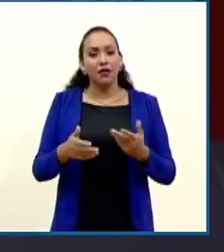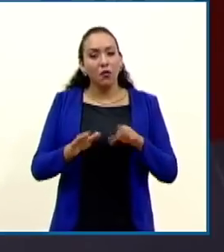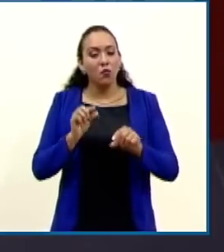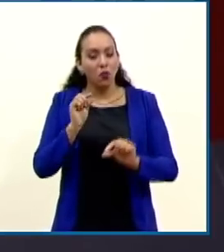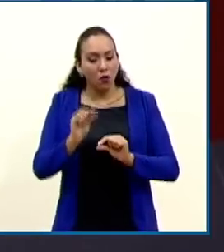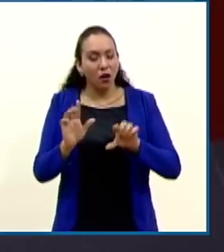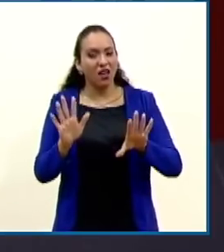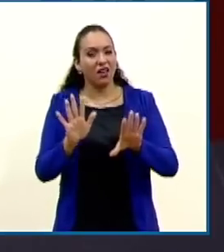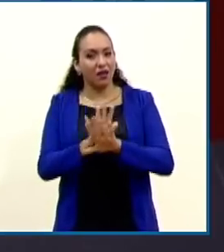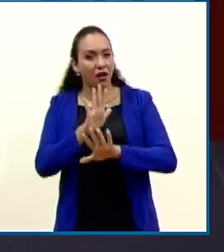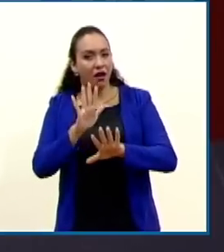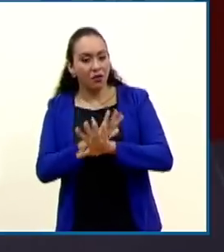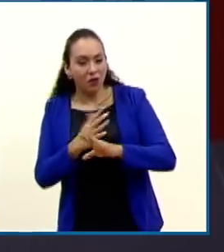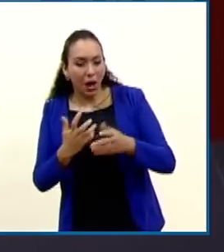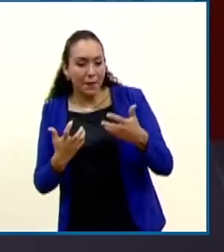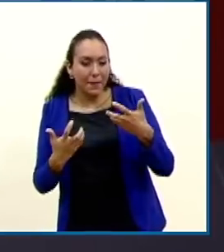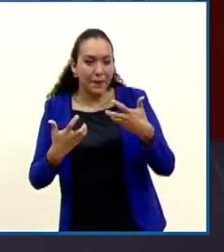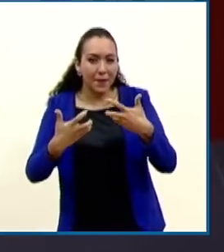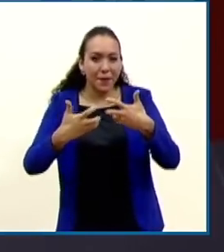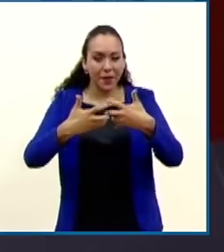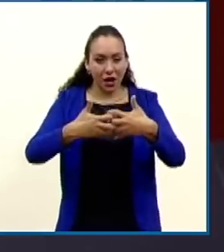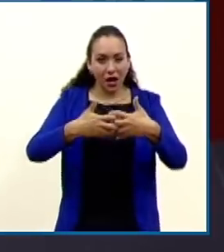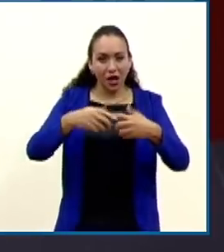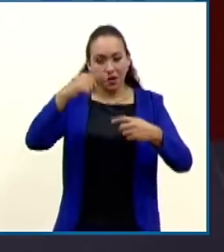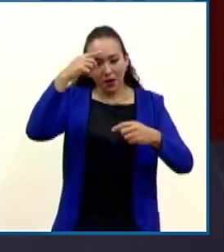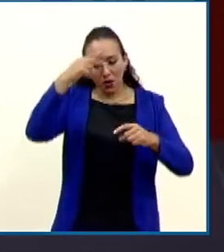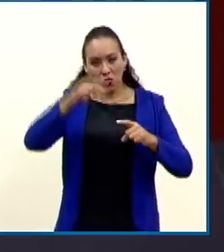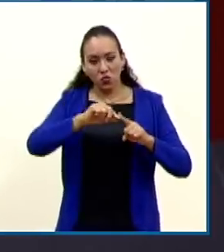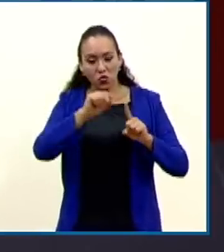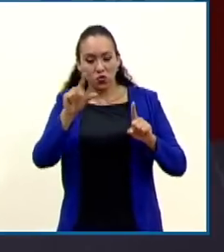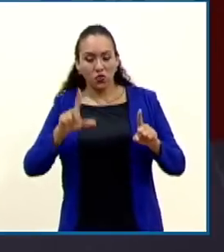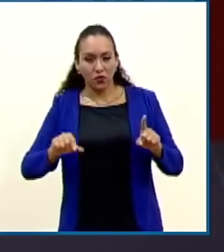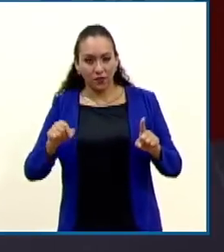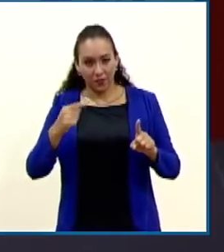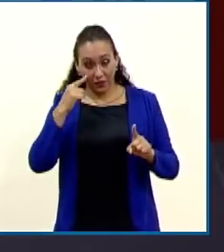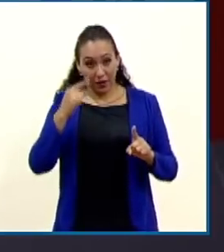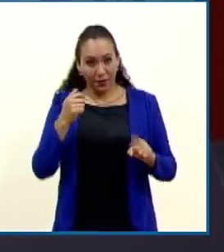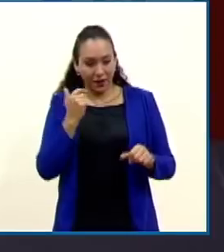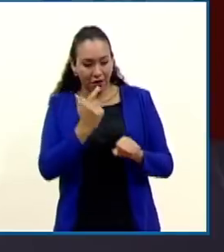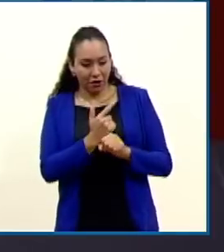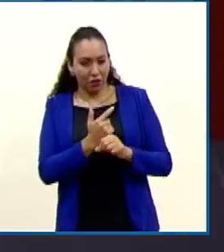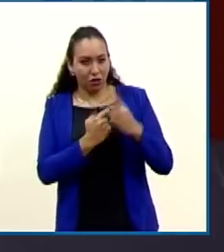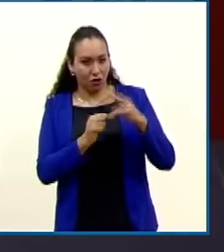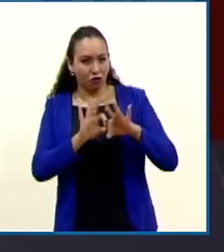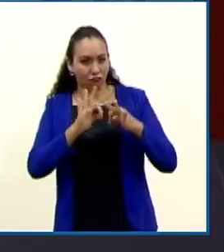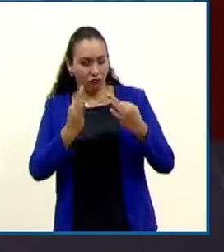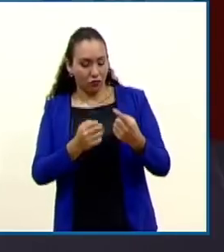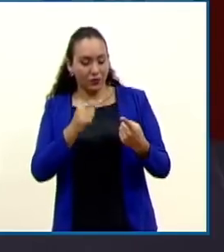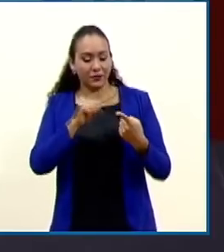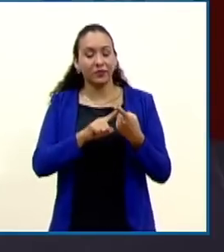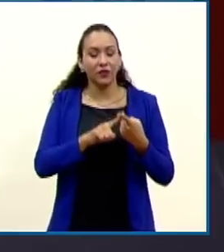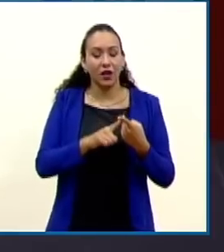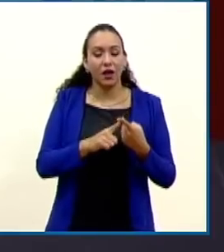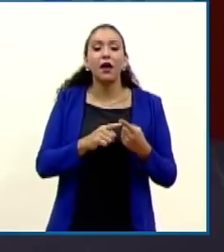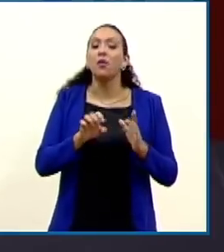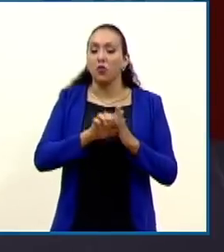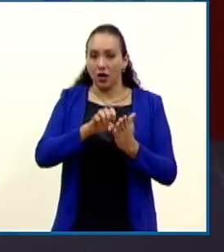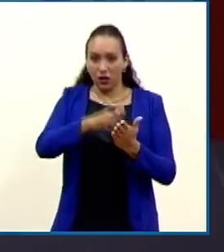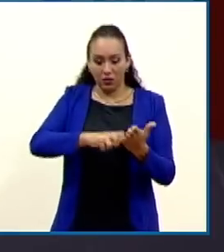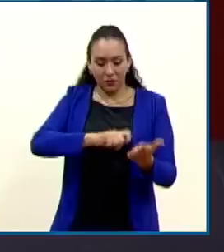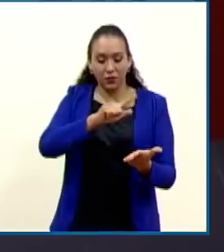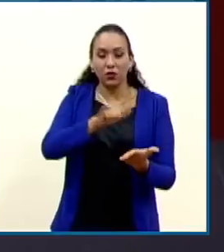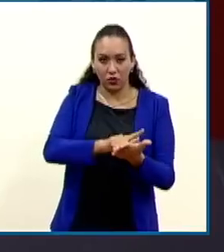constitucional que, como Jano, tiene dos rostros. Por un lado, la adaptabilidad como un